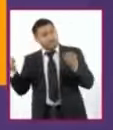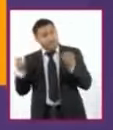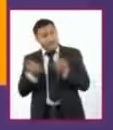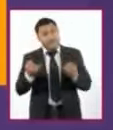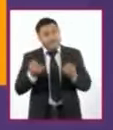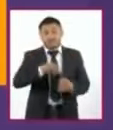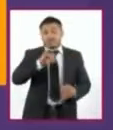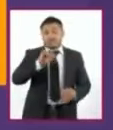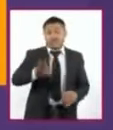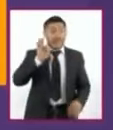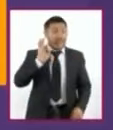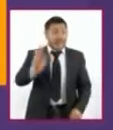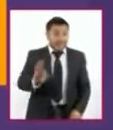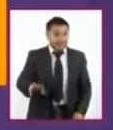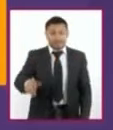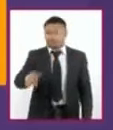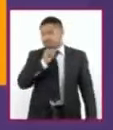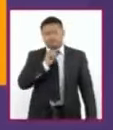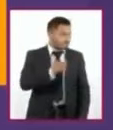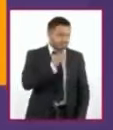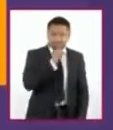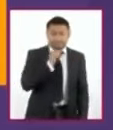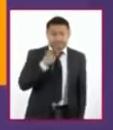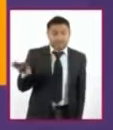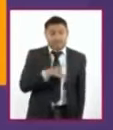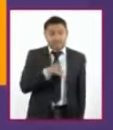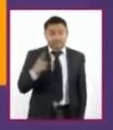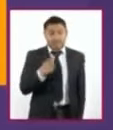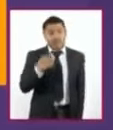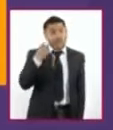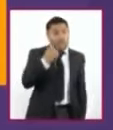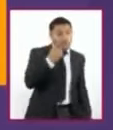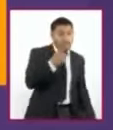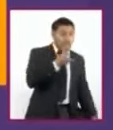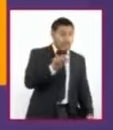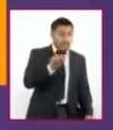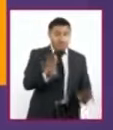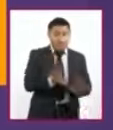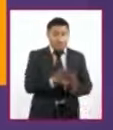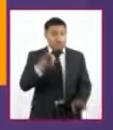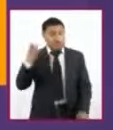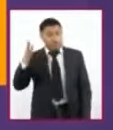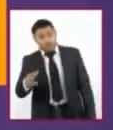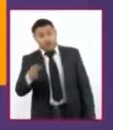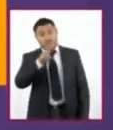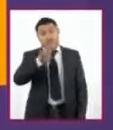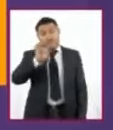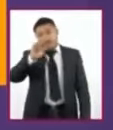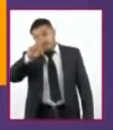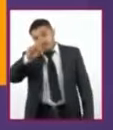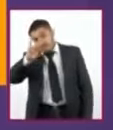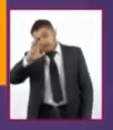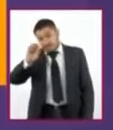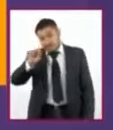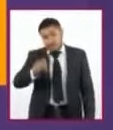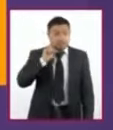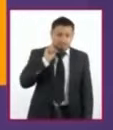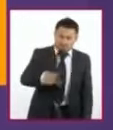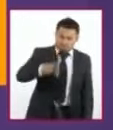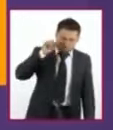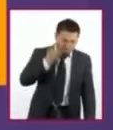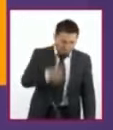F, no son simétricos, porque una figura no es el reflejo de la otra, y porque los vértices no están a la misma